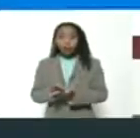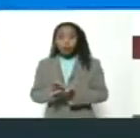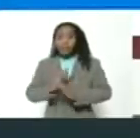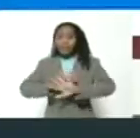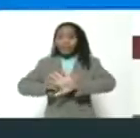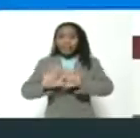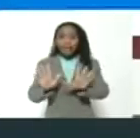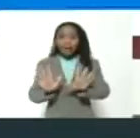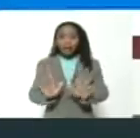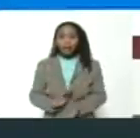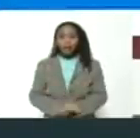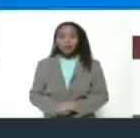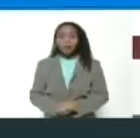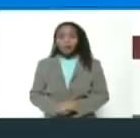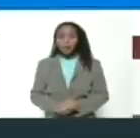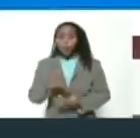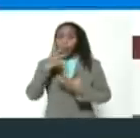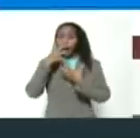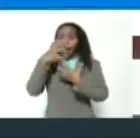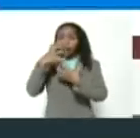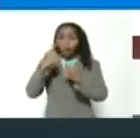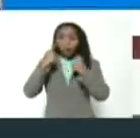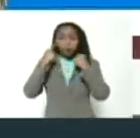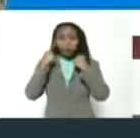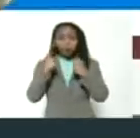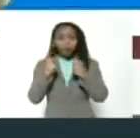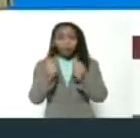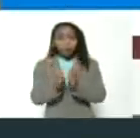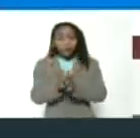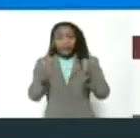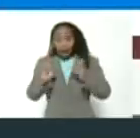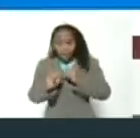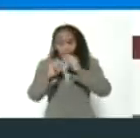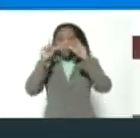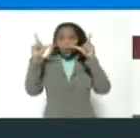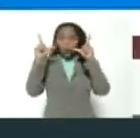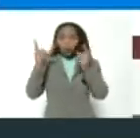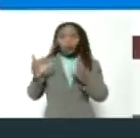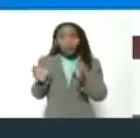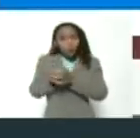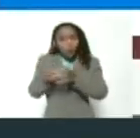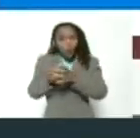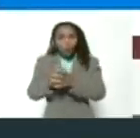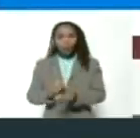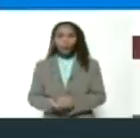basta. Fue un grito de ya basta, fue un gran despertar colectivo